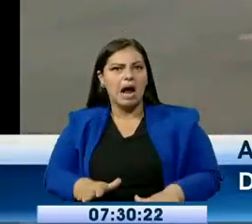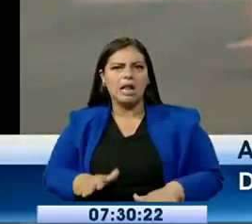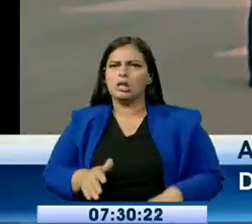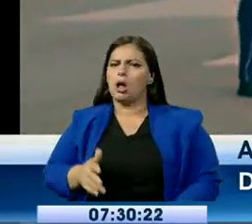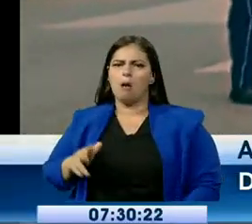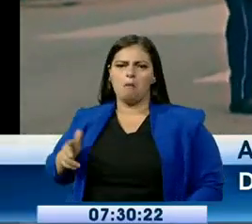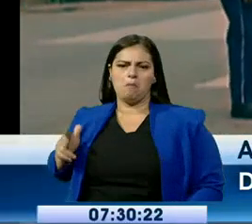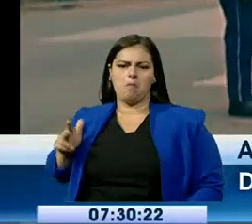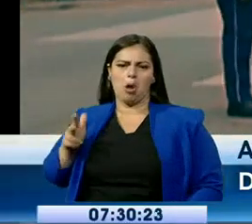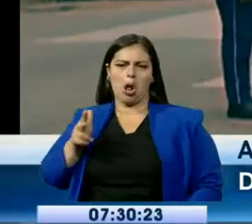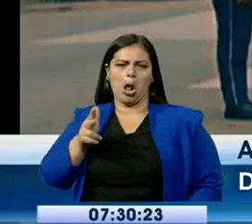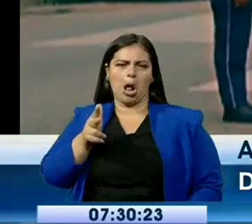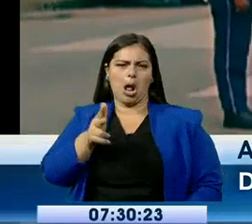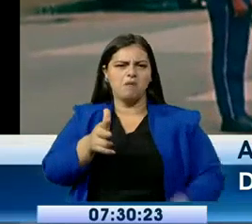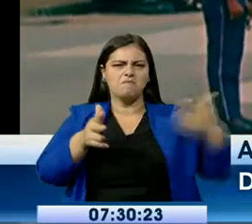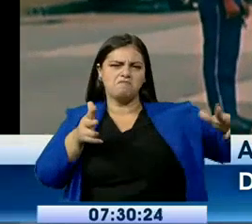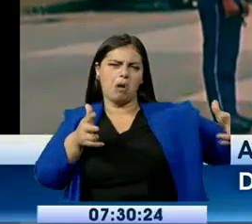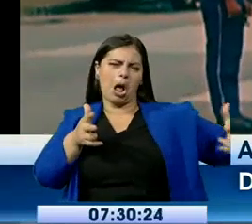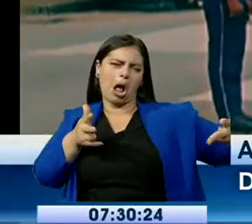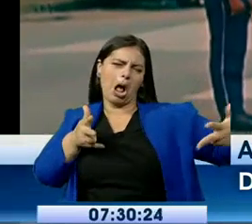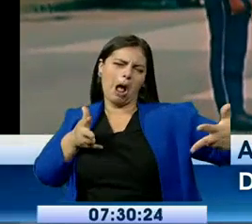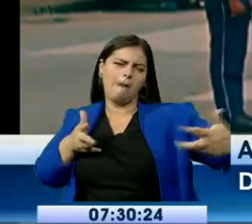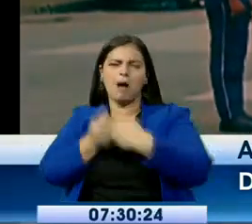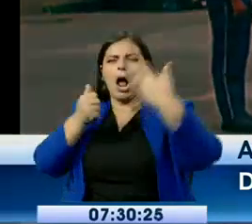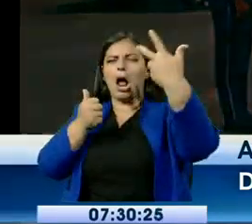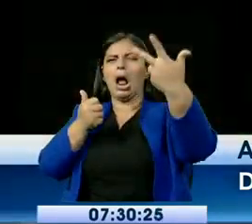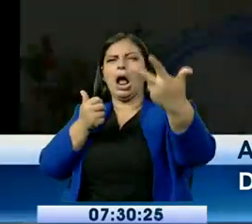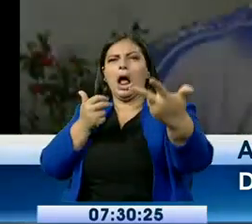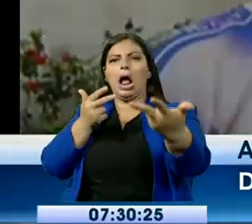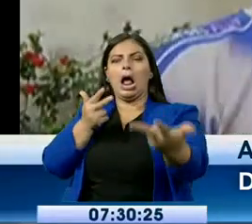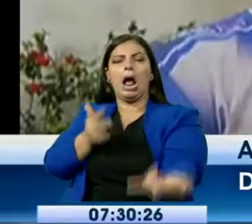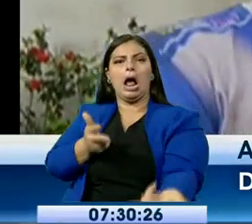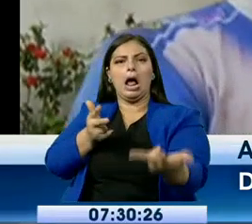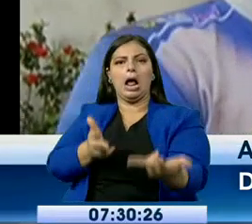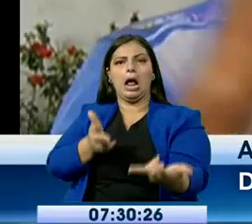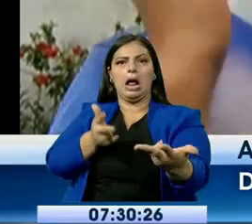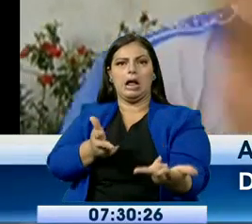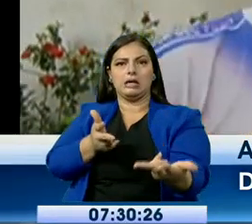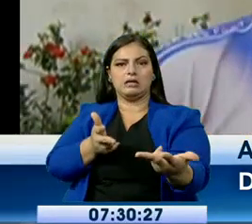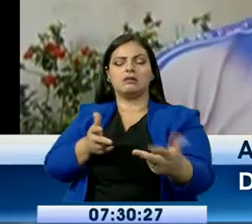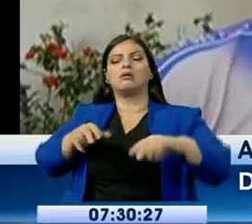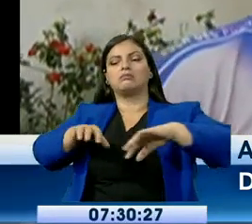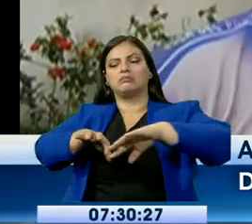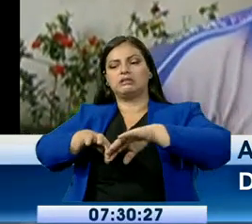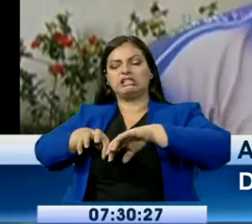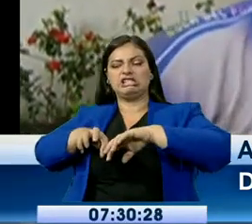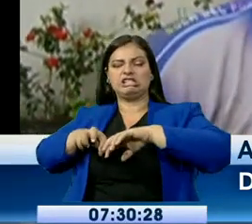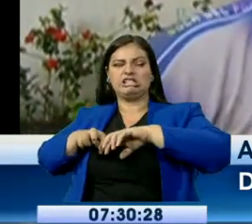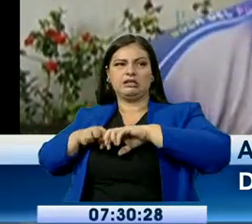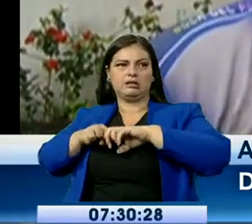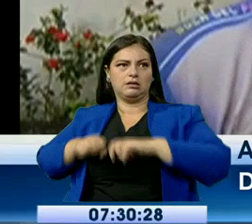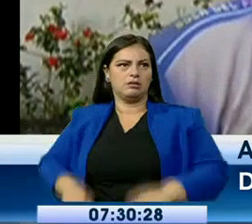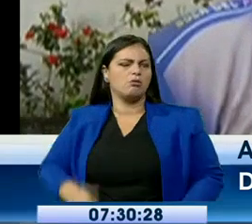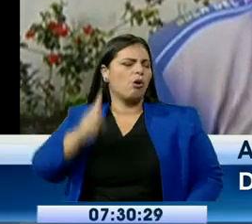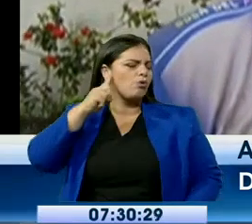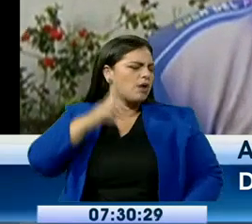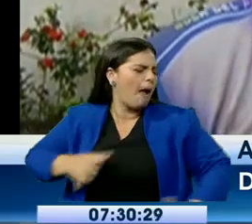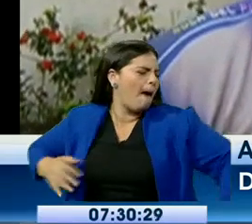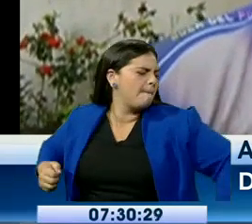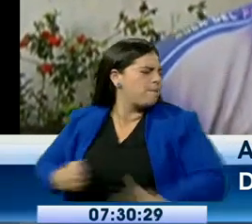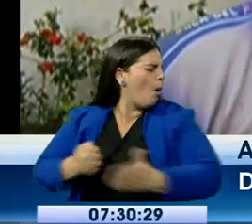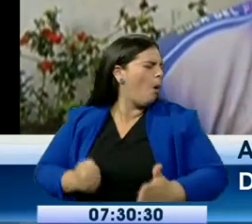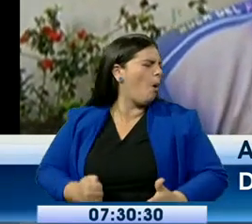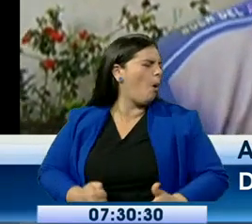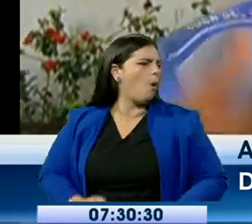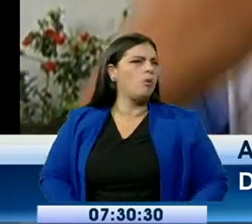del Toyota 4Runner fue trasladado hasta la unidad judicial de Florida Norte. Y lamentablemente cuando yo escuché el golpe, salí. A lo que yo salgo, veo